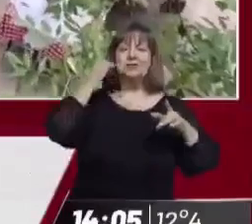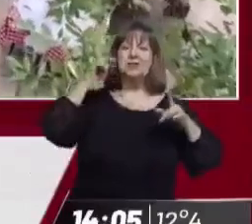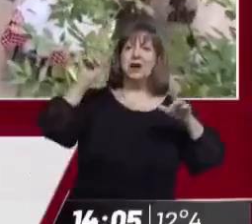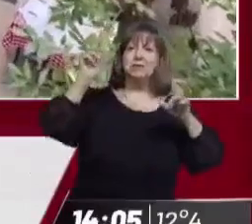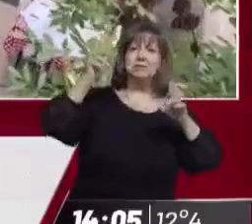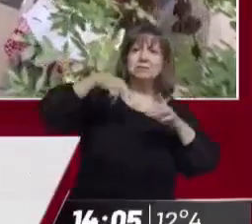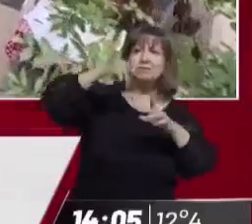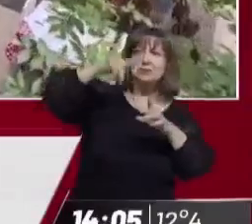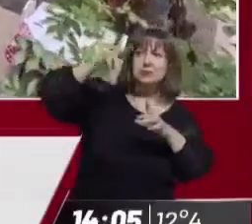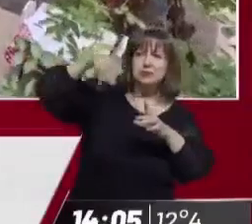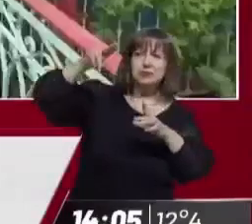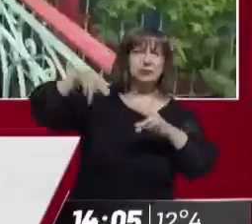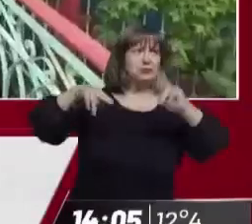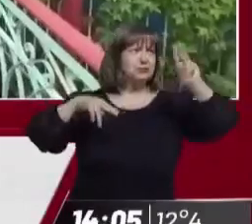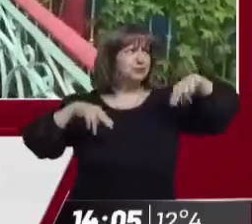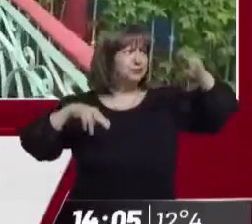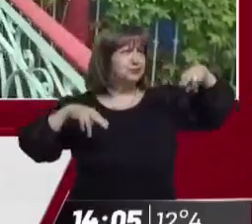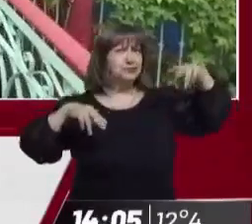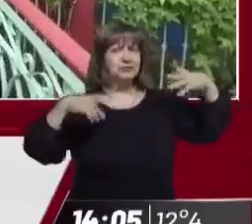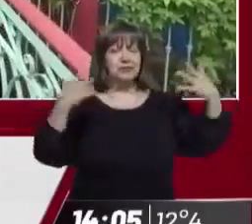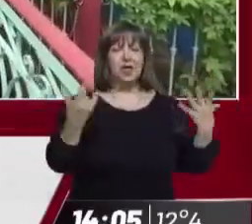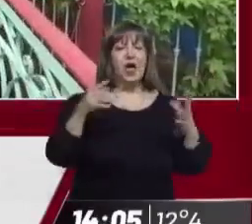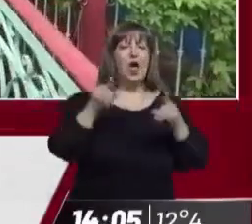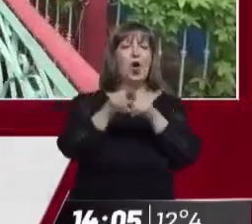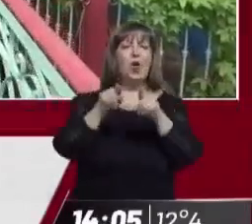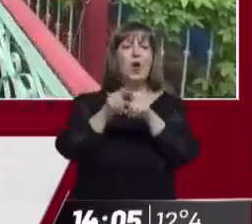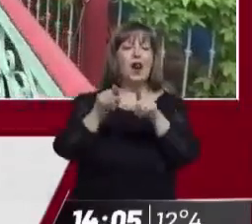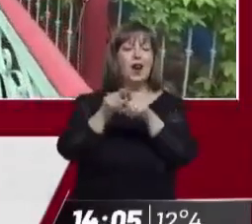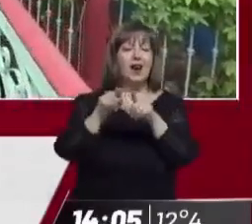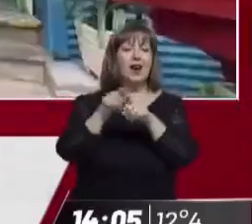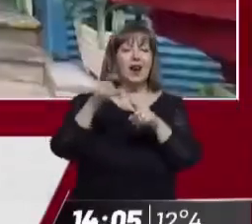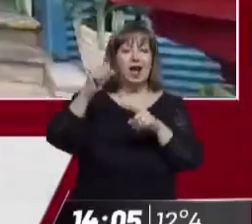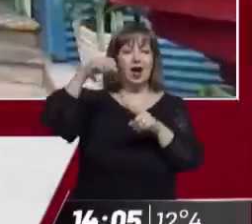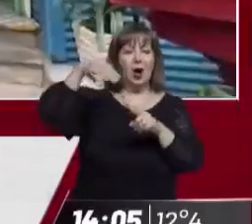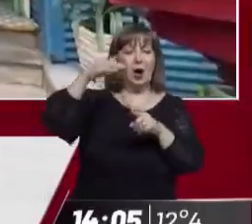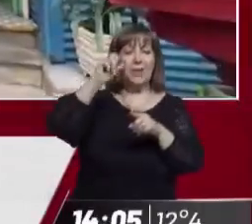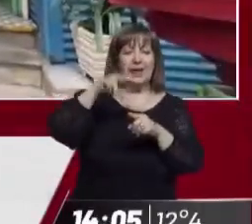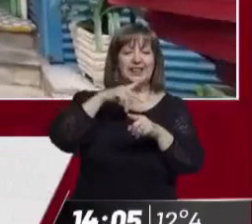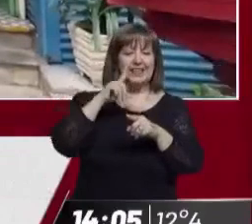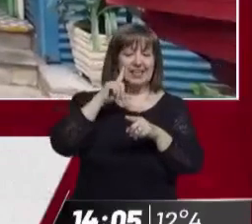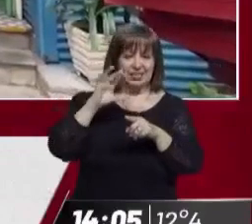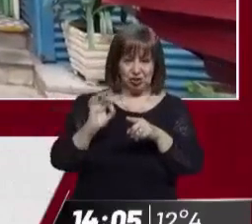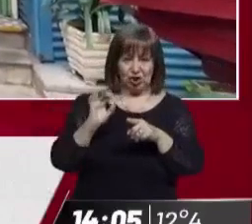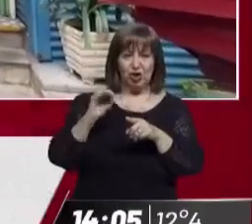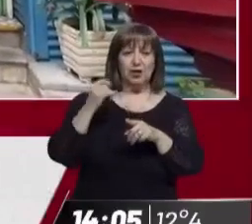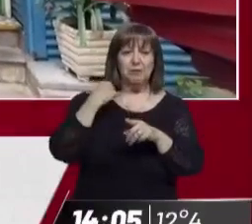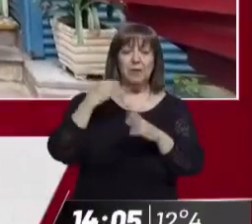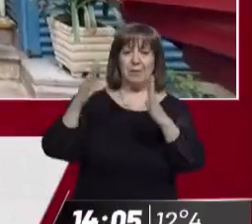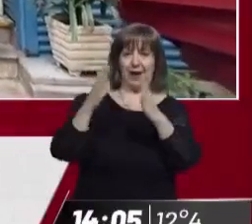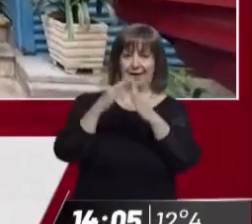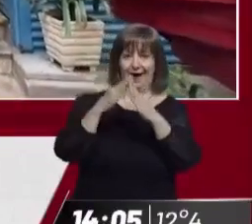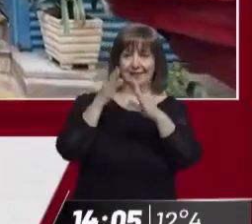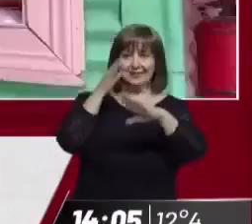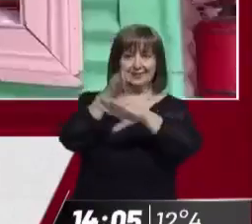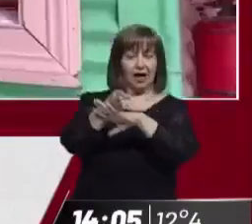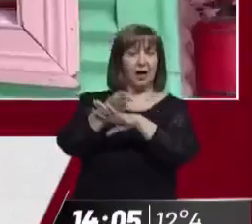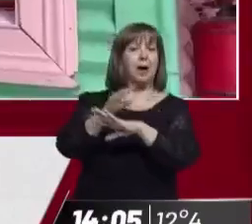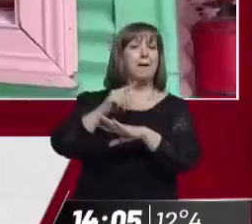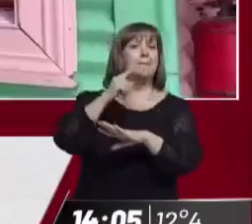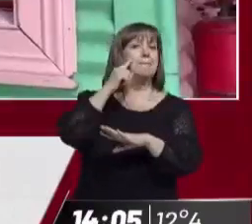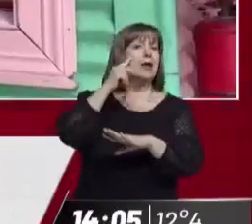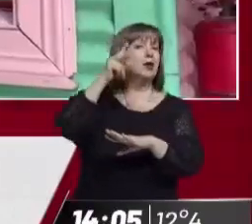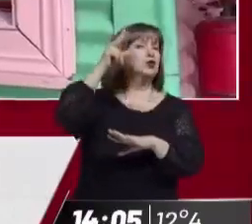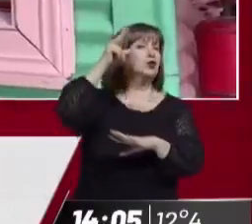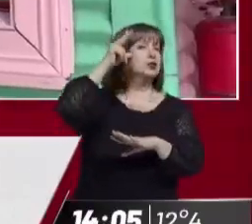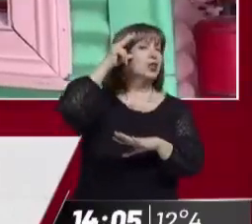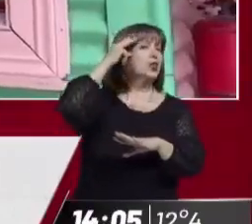lo que es un conventillo en Buenos Aires. Aquí mismo tenemos uno de los lugares de la casa, es original de